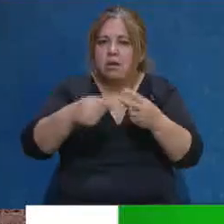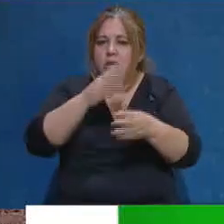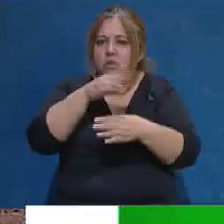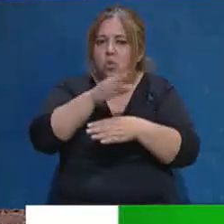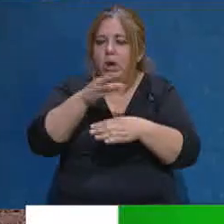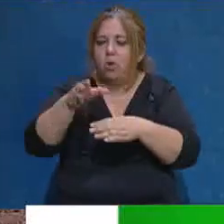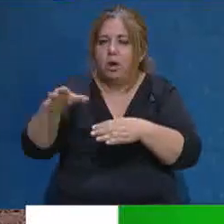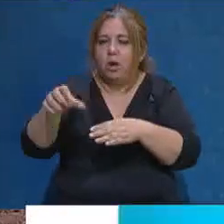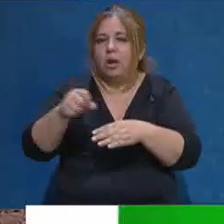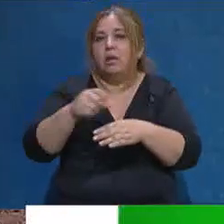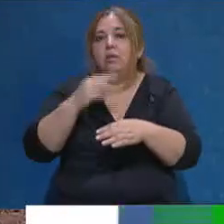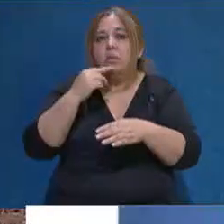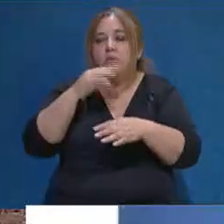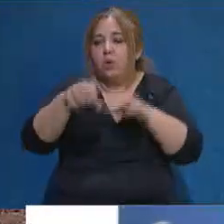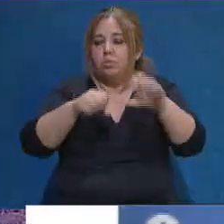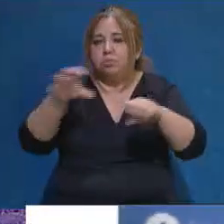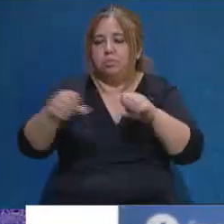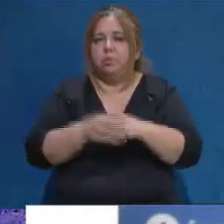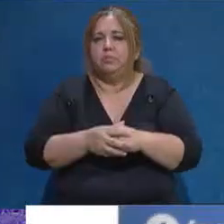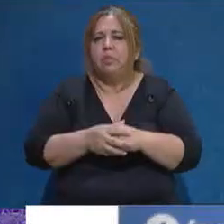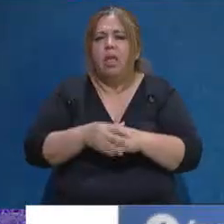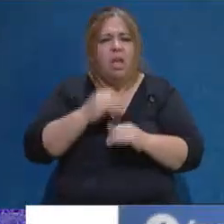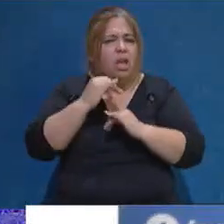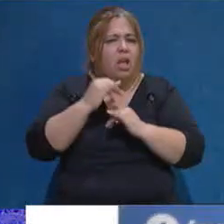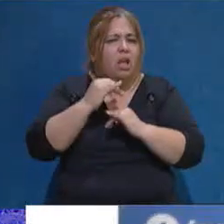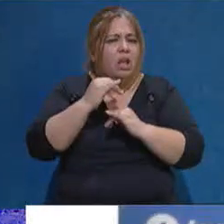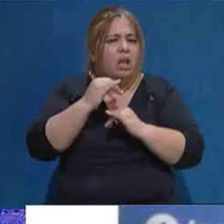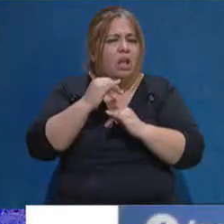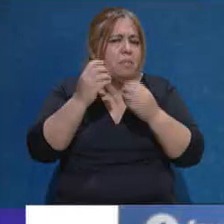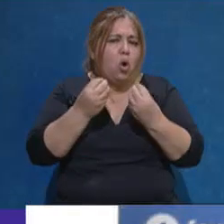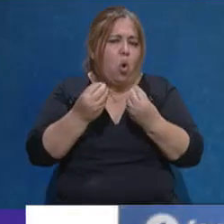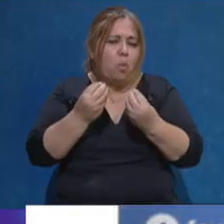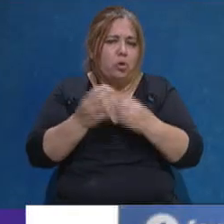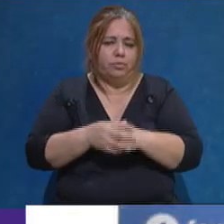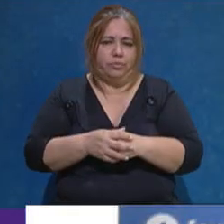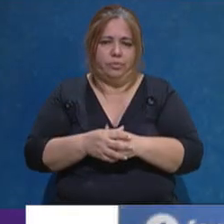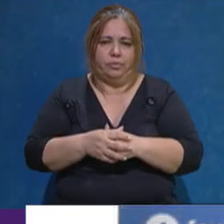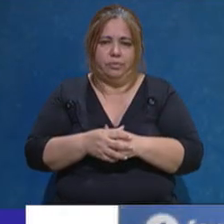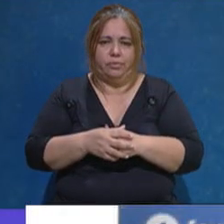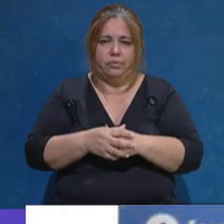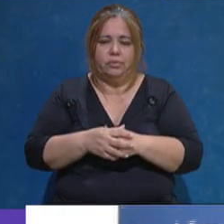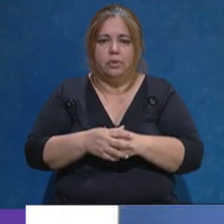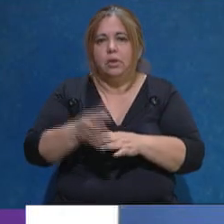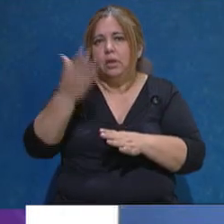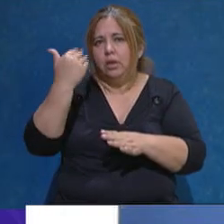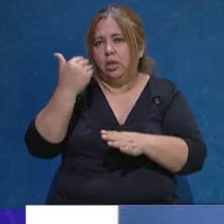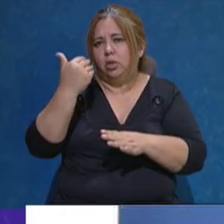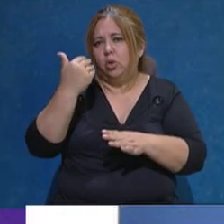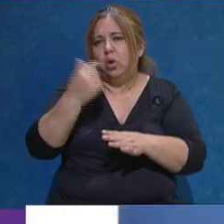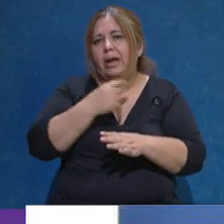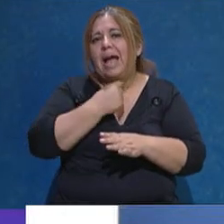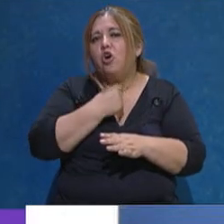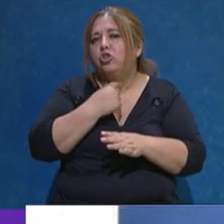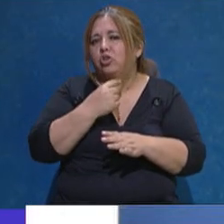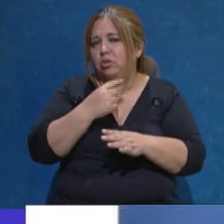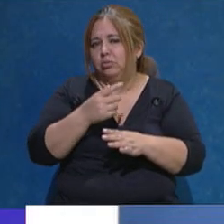detenidas. esta Mire, situación? esta investigación también empezó allí por el mes de agosto. En el mes de agosto se hizo un